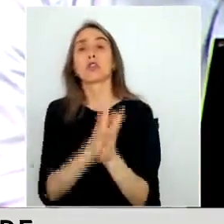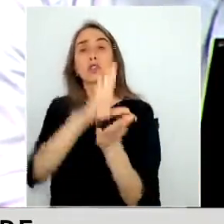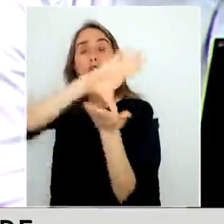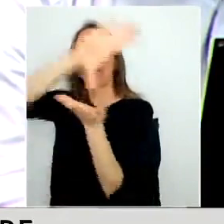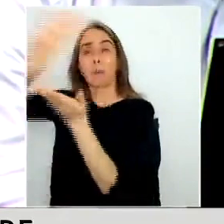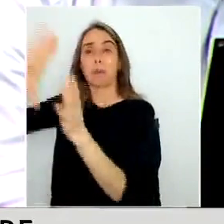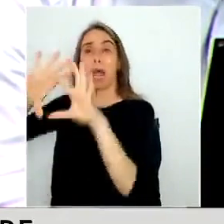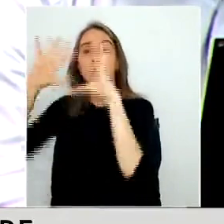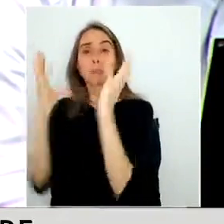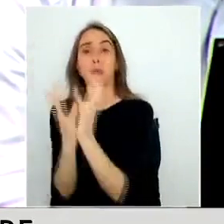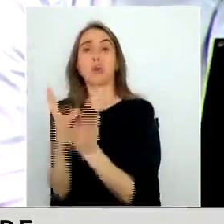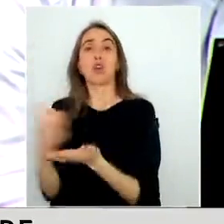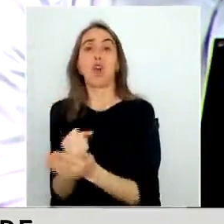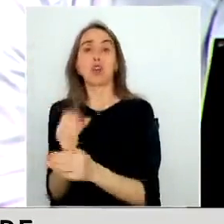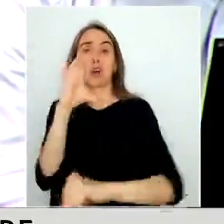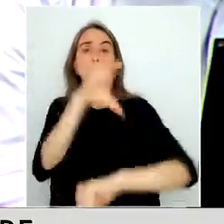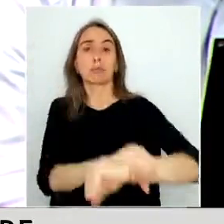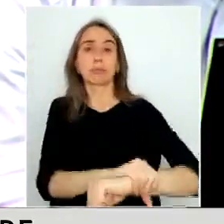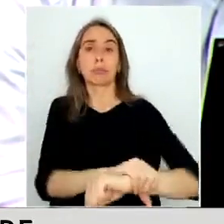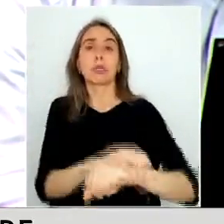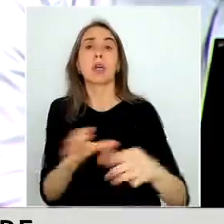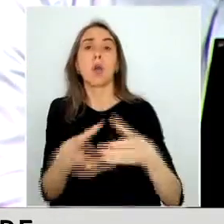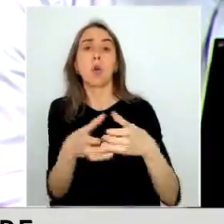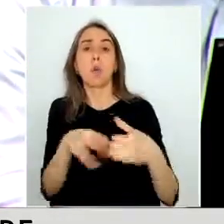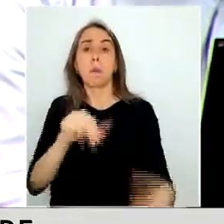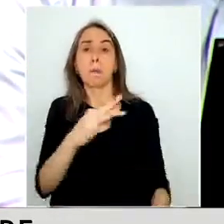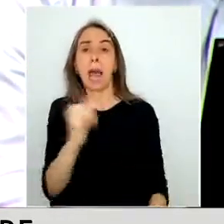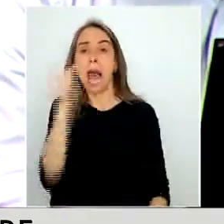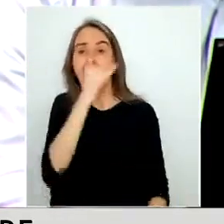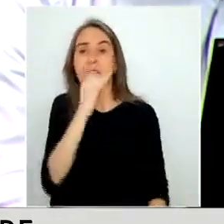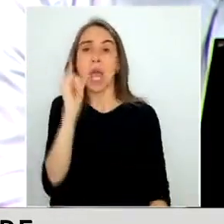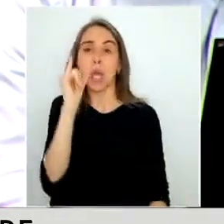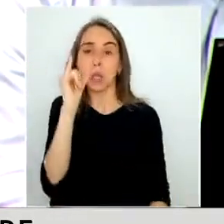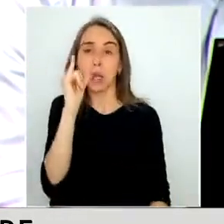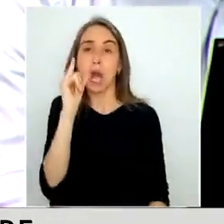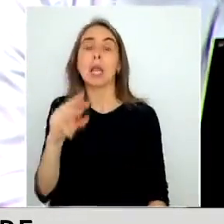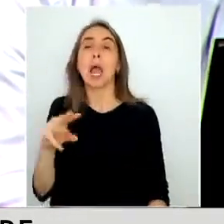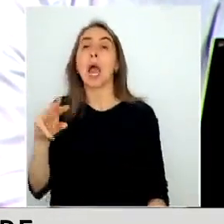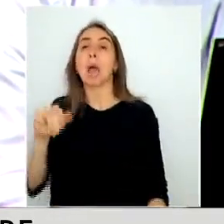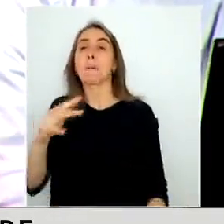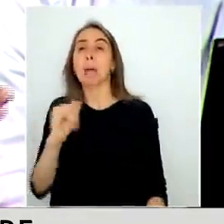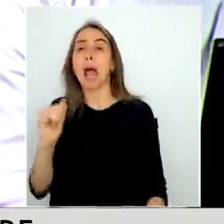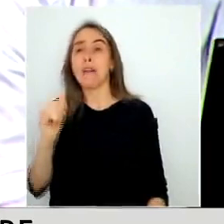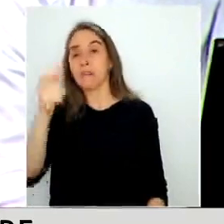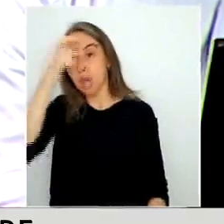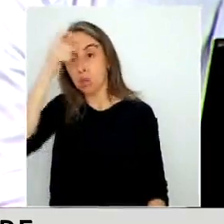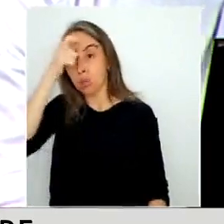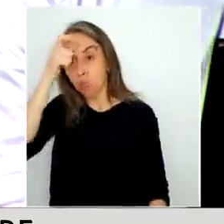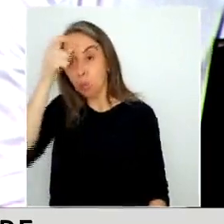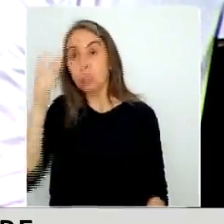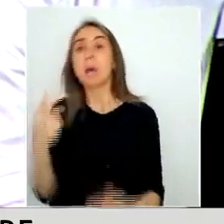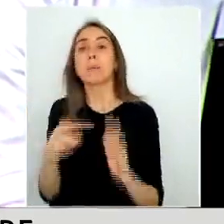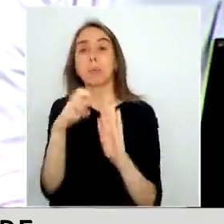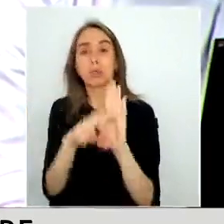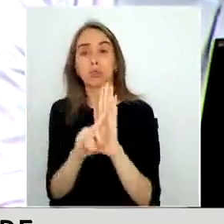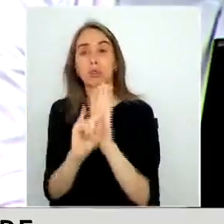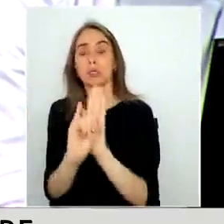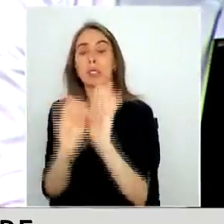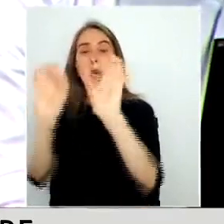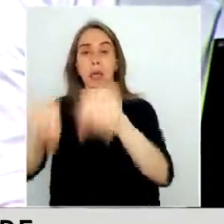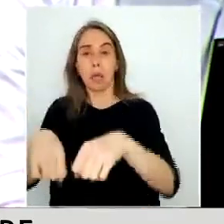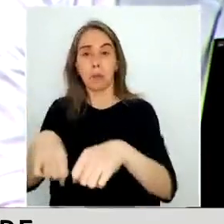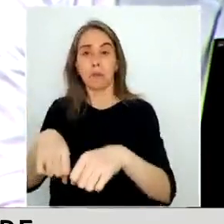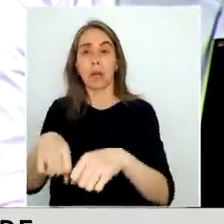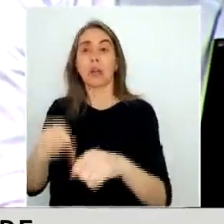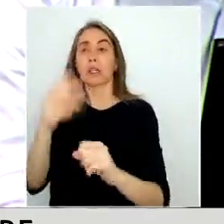desbaratar a las grandes mafias italianas a las mafias turcas etcétera por eso este proyecto de ley hay que probarlo pero tiene tres